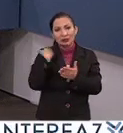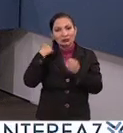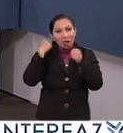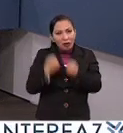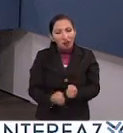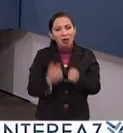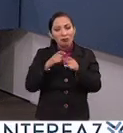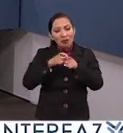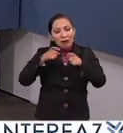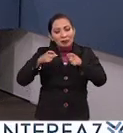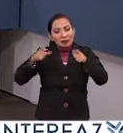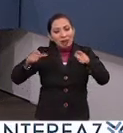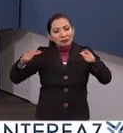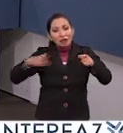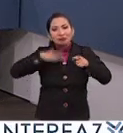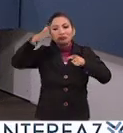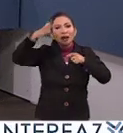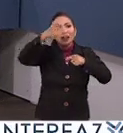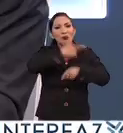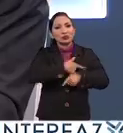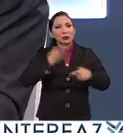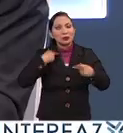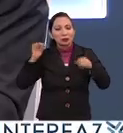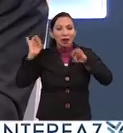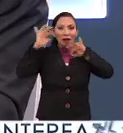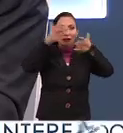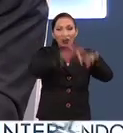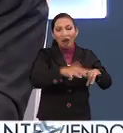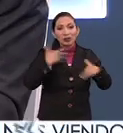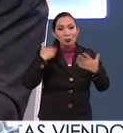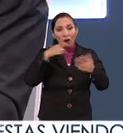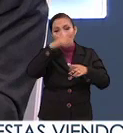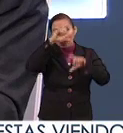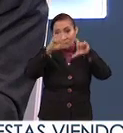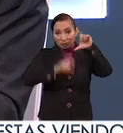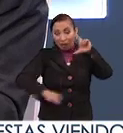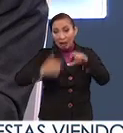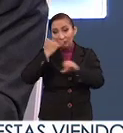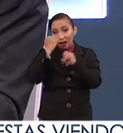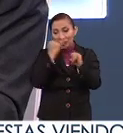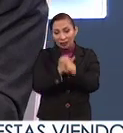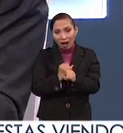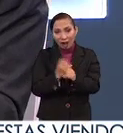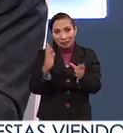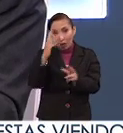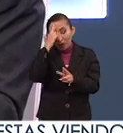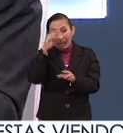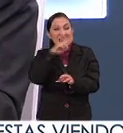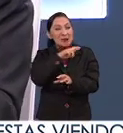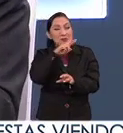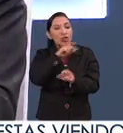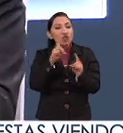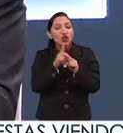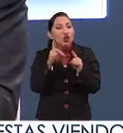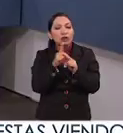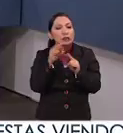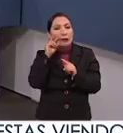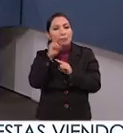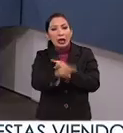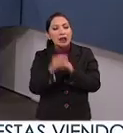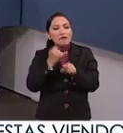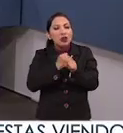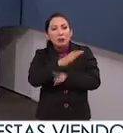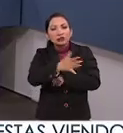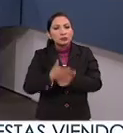seguir creciendo, expandiéndose en el gusto de la gente, tanto nacional como internacionalmente. Nada más recuérdanos rápidamente dónde pueden conseguir